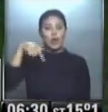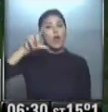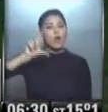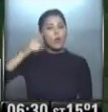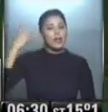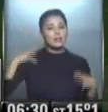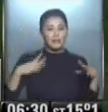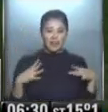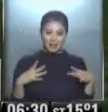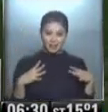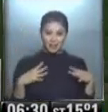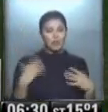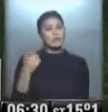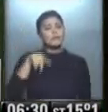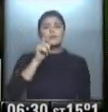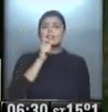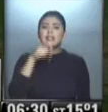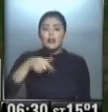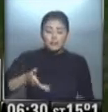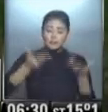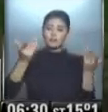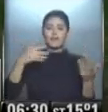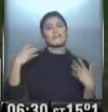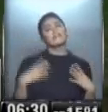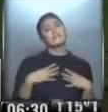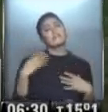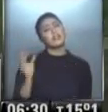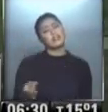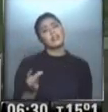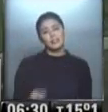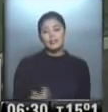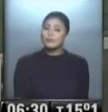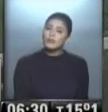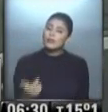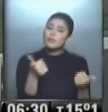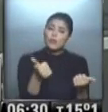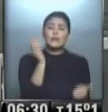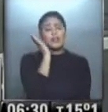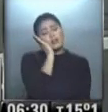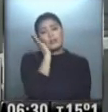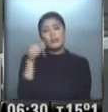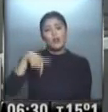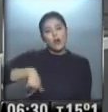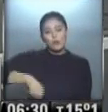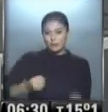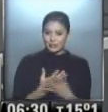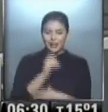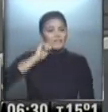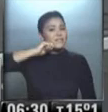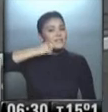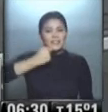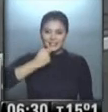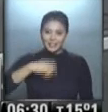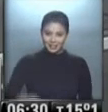lunes feriado. ¿Y vos estás levantado? ¡Ay, qué fiaca! Bueno, haces muy bien porque la mañana está re